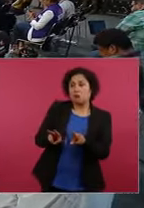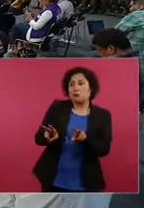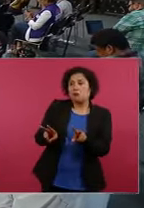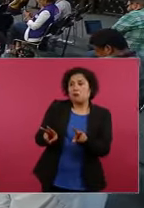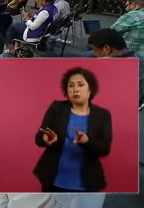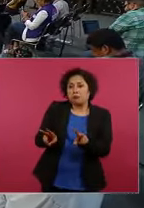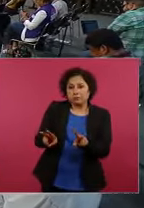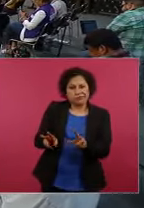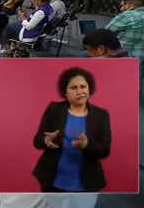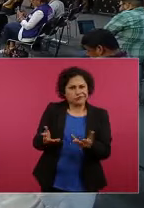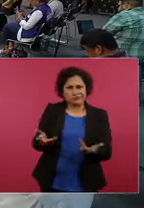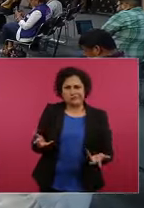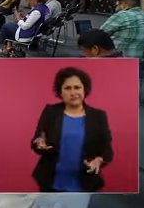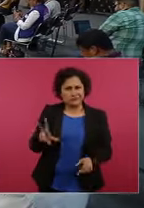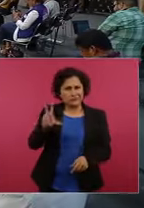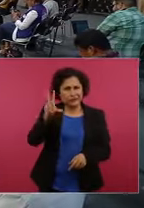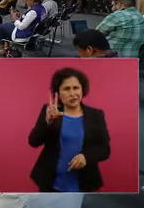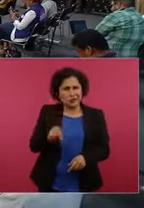Es una enajenación